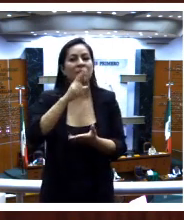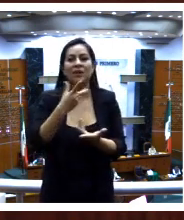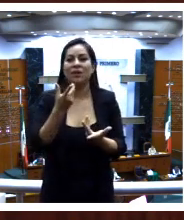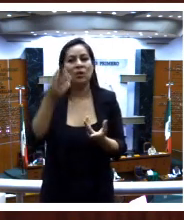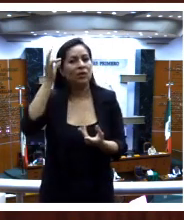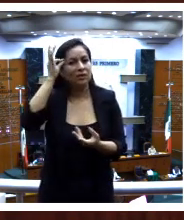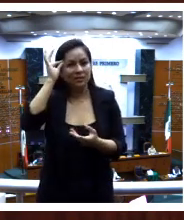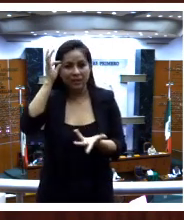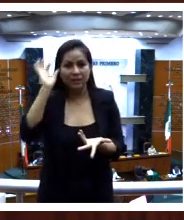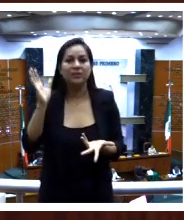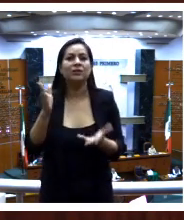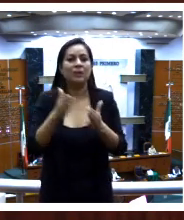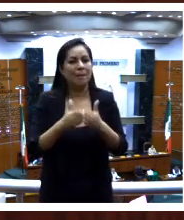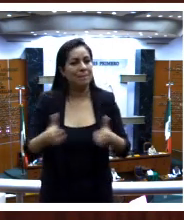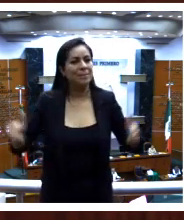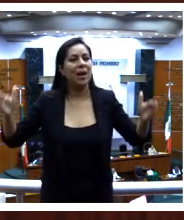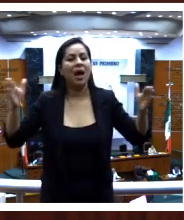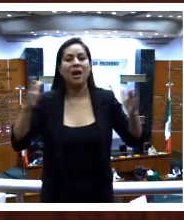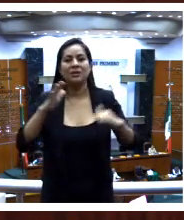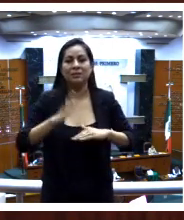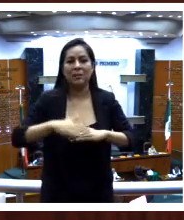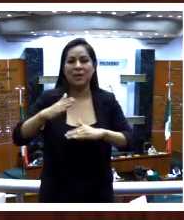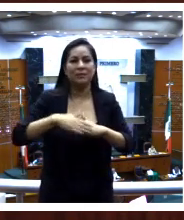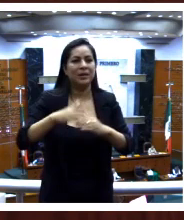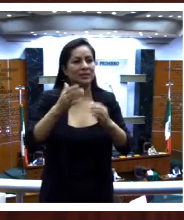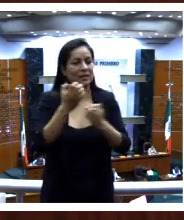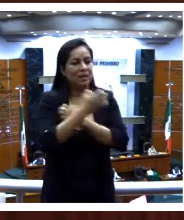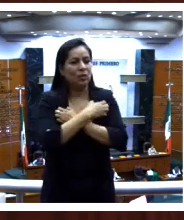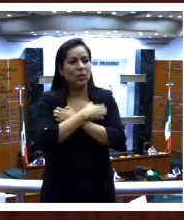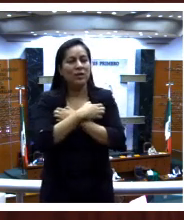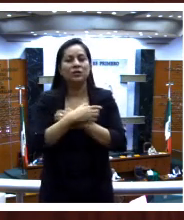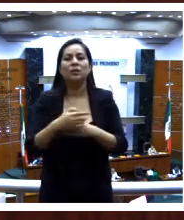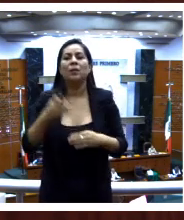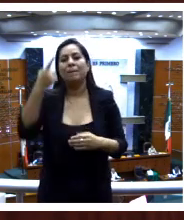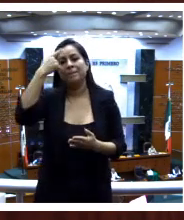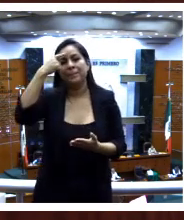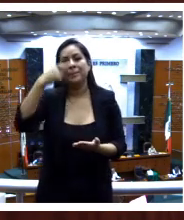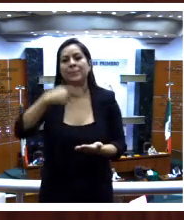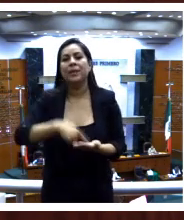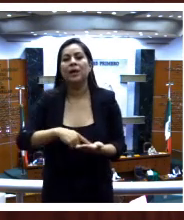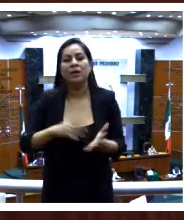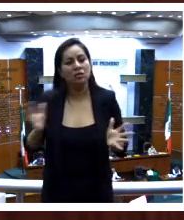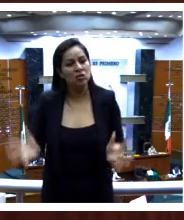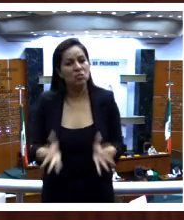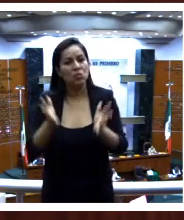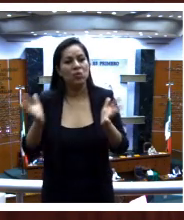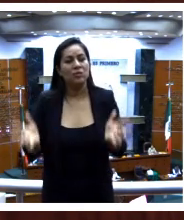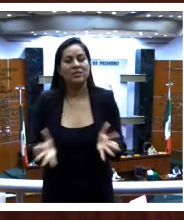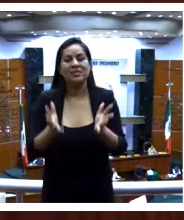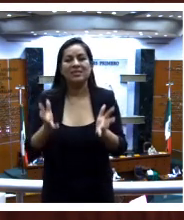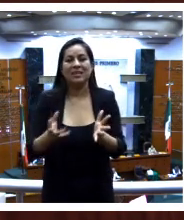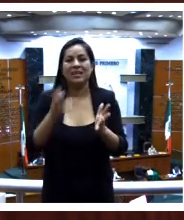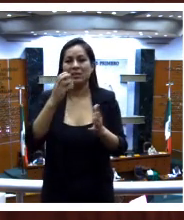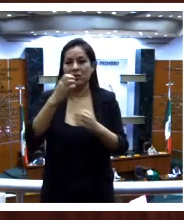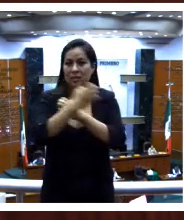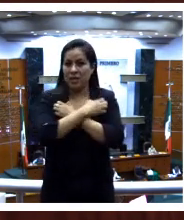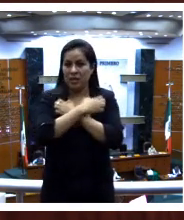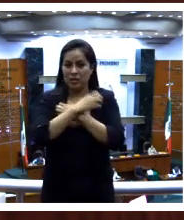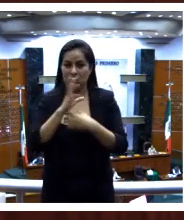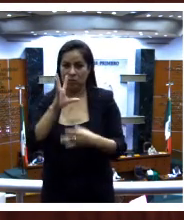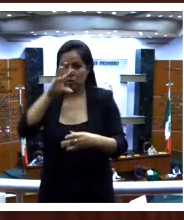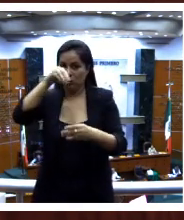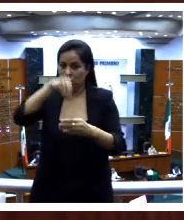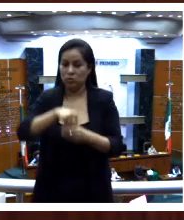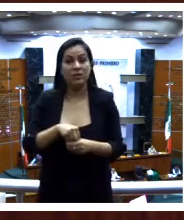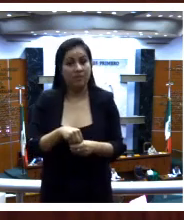los servicios, ampliando la cobertura educativa para impulsar este principio de la educación